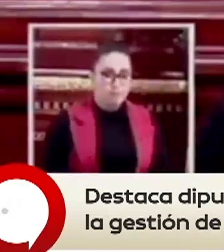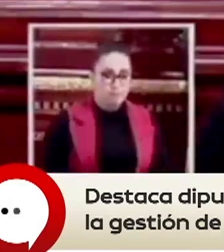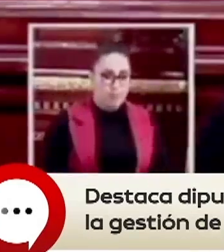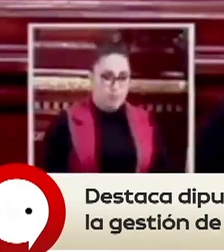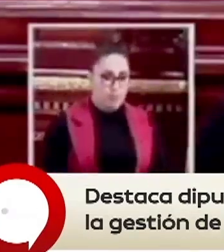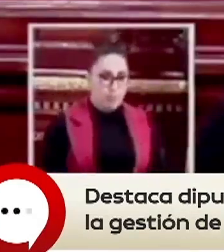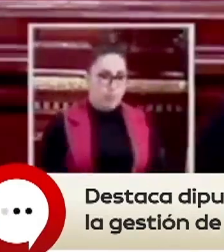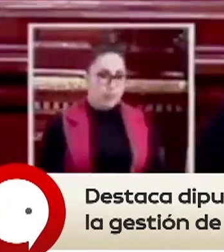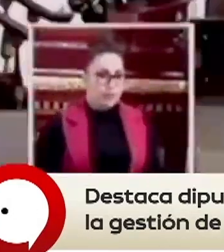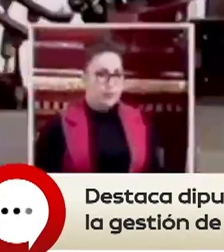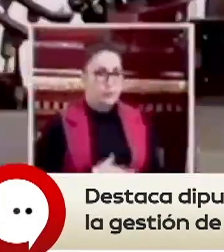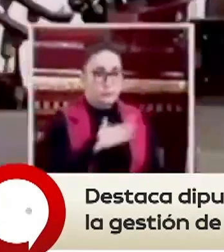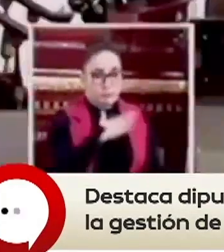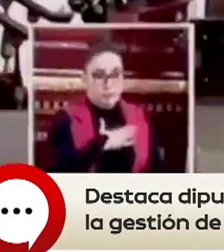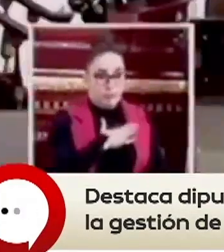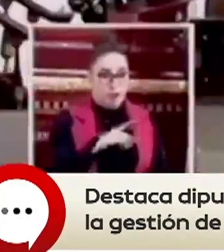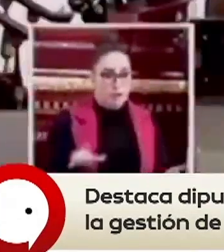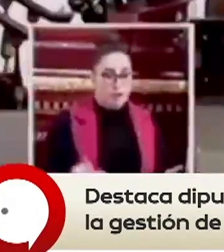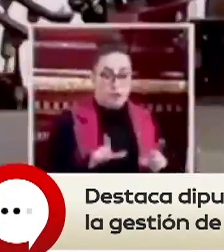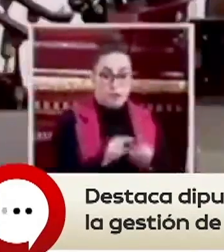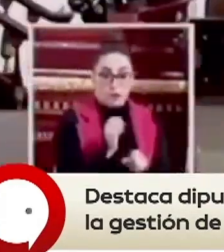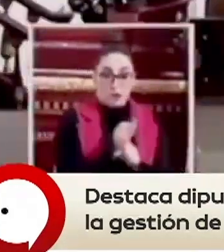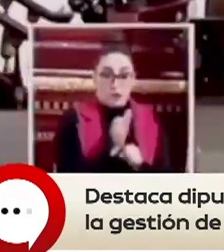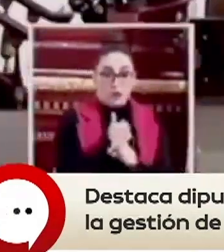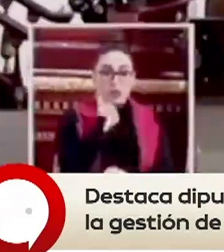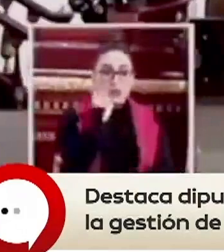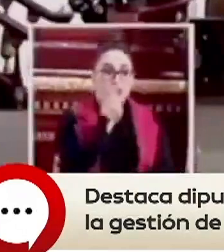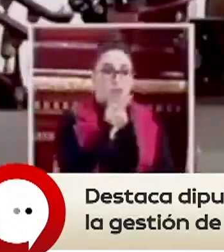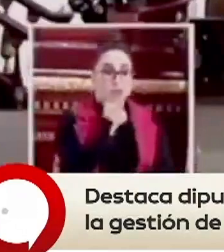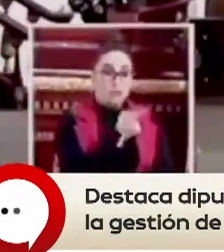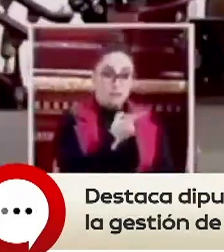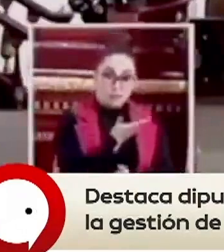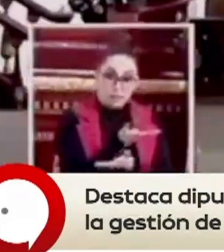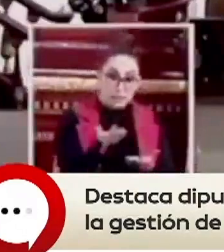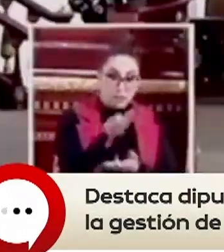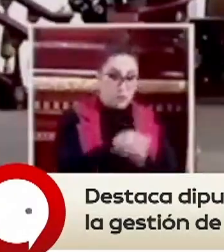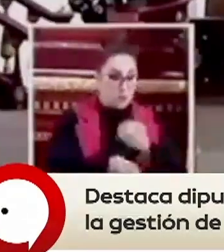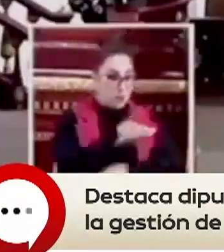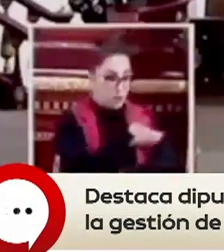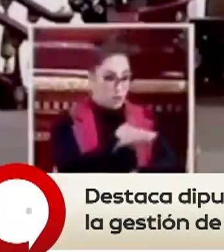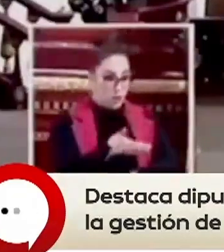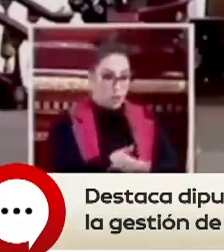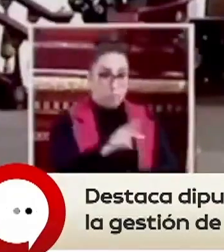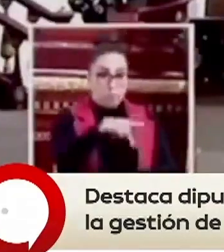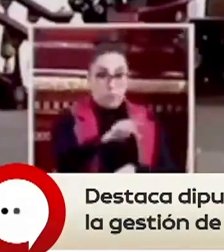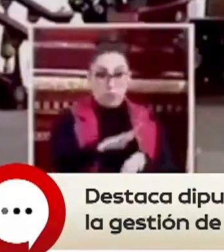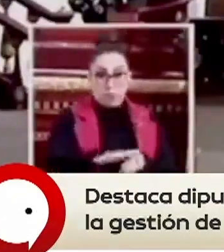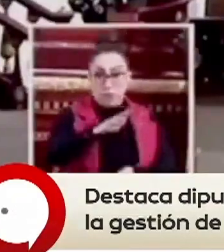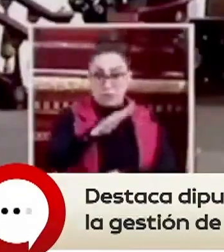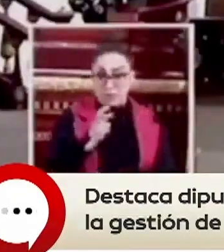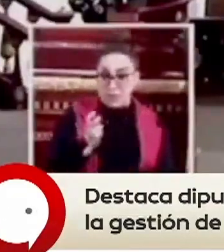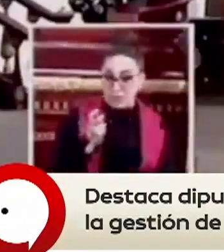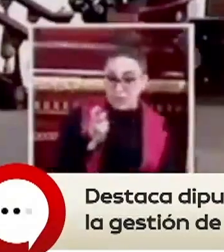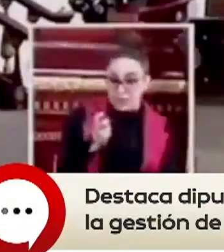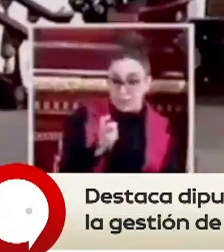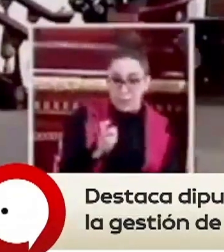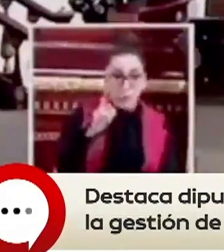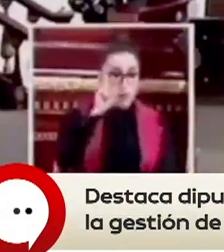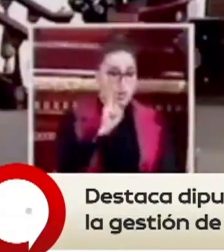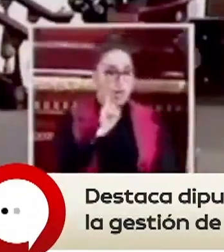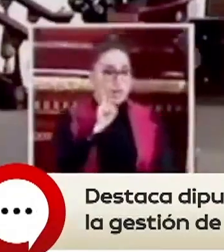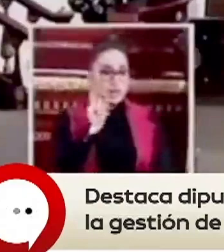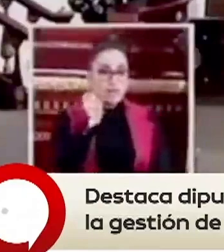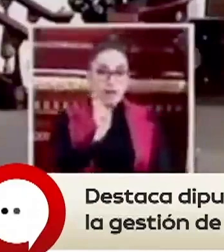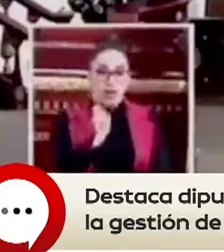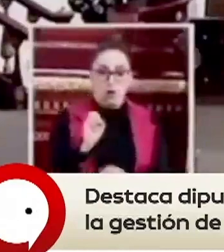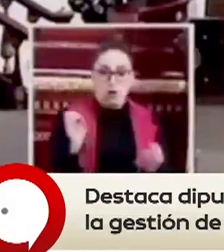Y yo sí les quiero decir, compañeras, sobre todo aquellas que no han cruzado esa línea,